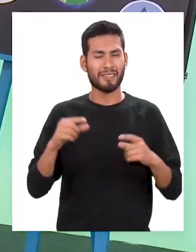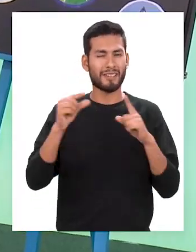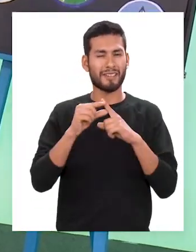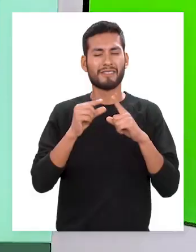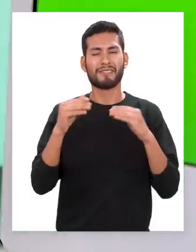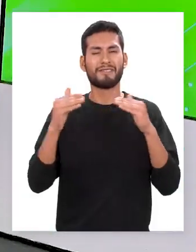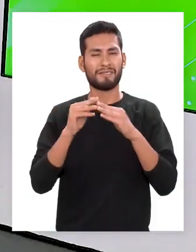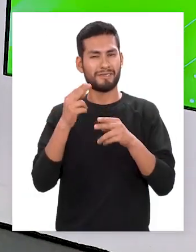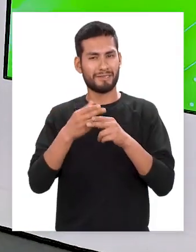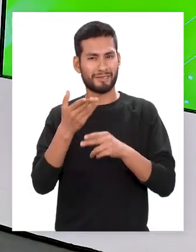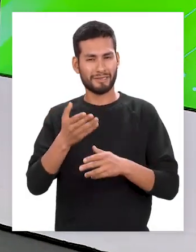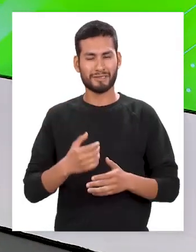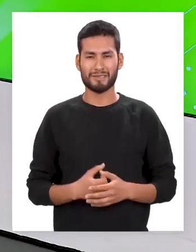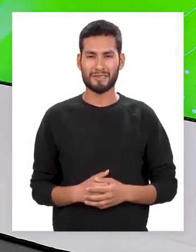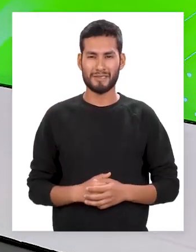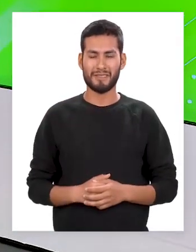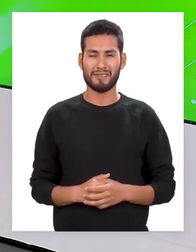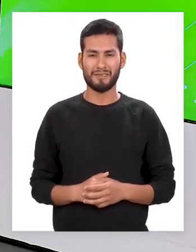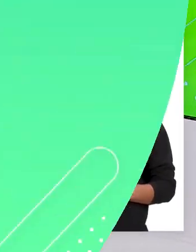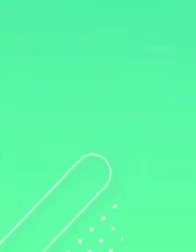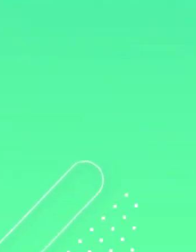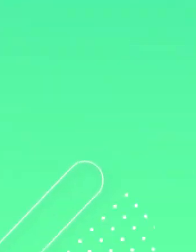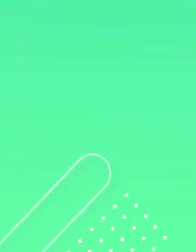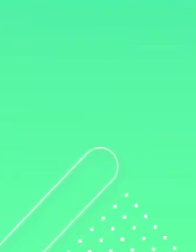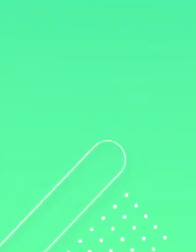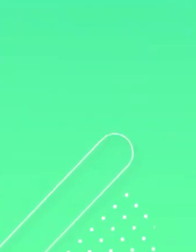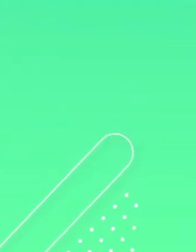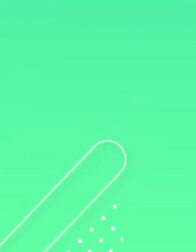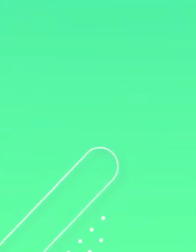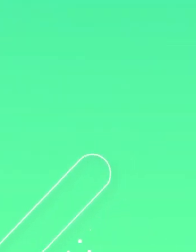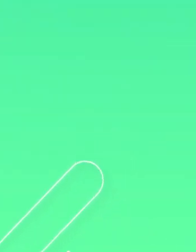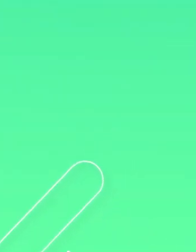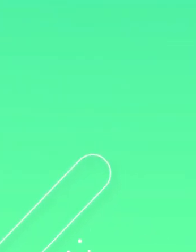de hoy. ¡Palabras homónimas!